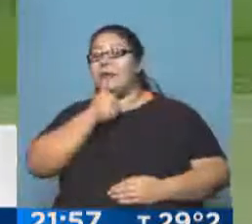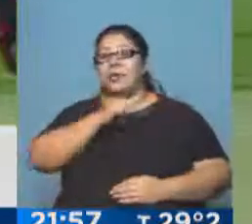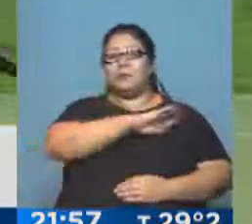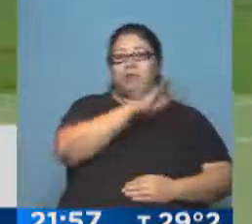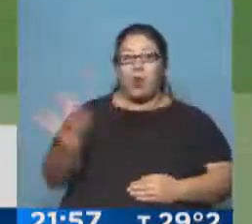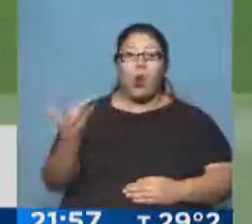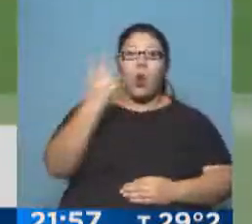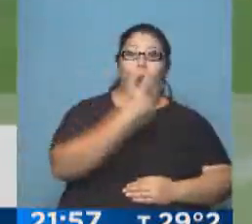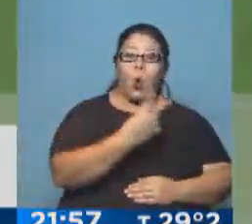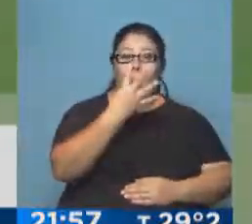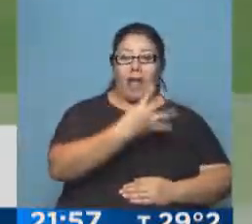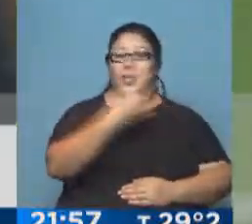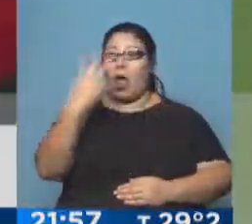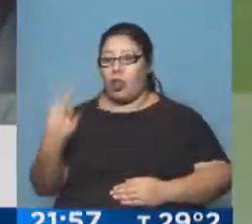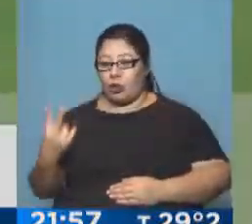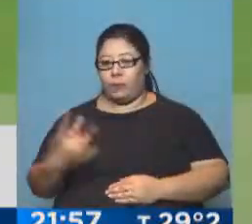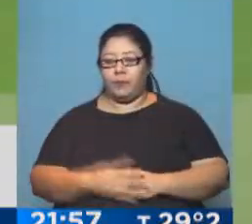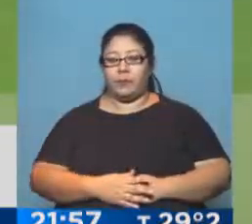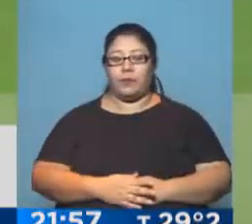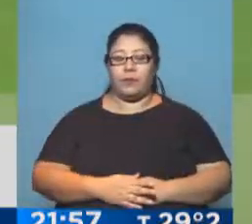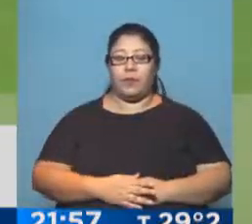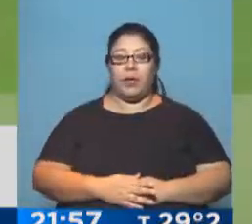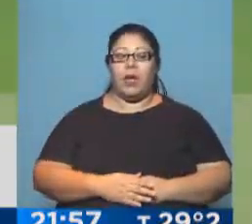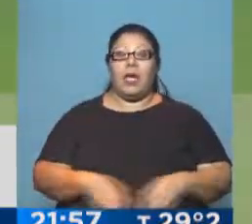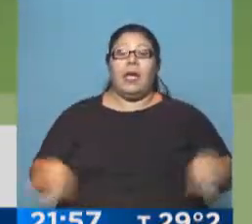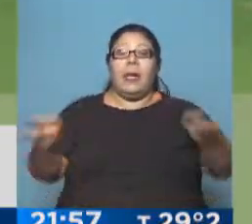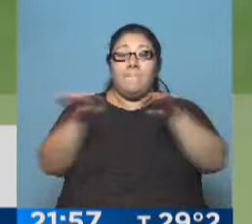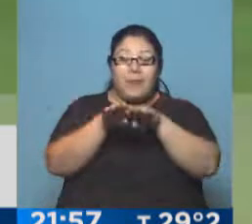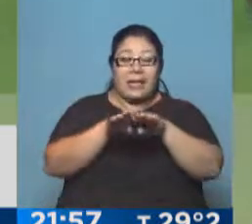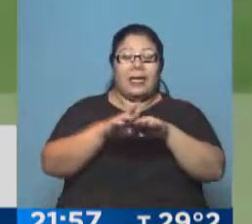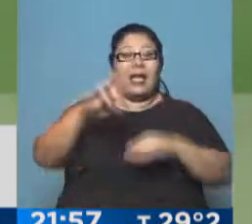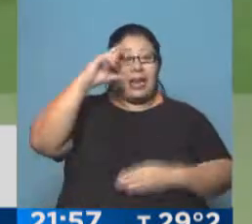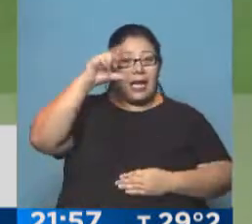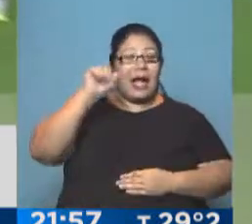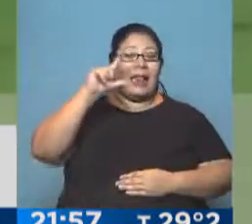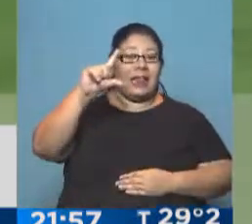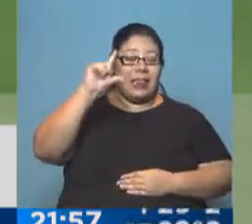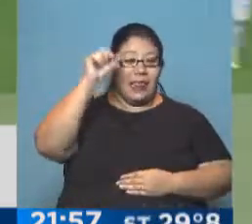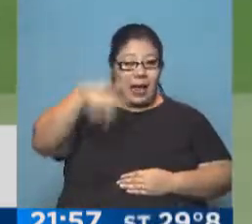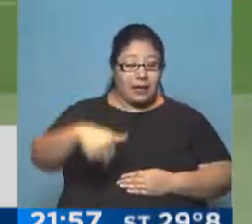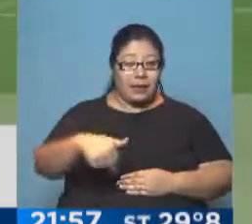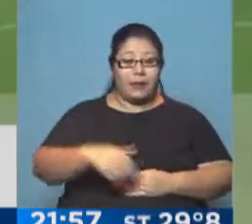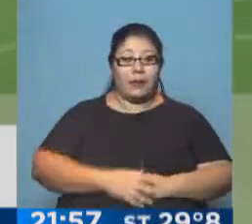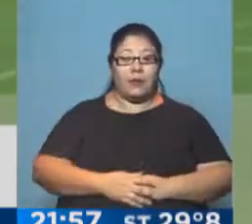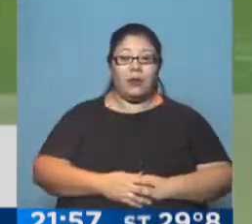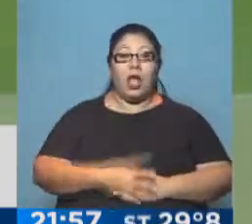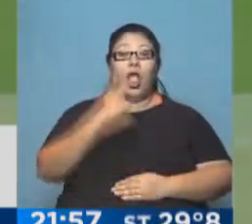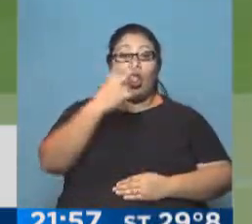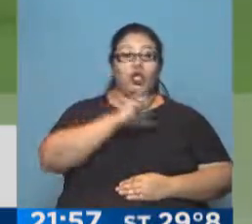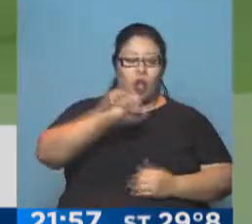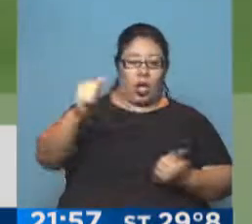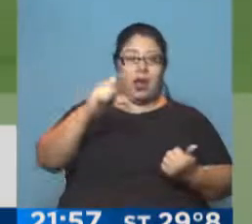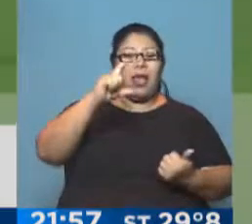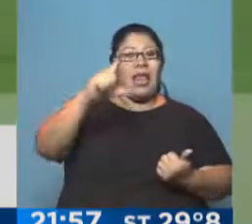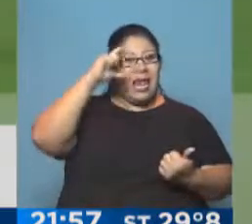Llegó el empate de Rescaldani, que anotó 2 en Quilmes. Ledesma de penal. Pablito Ledesma